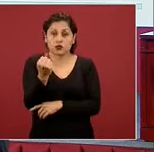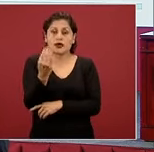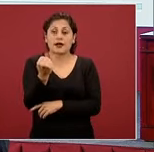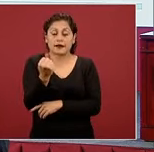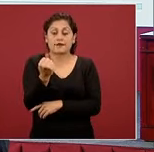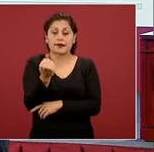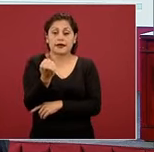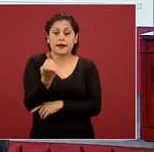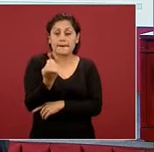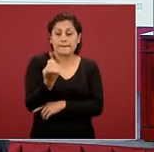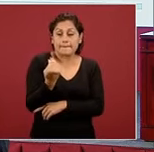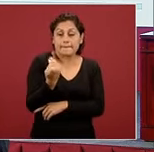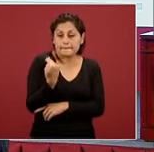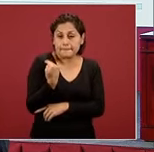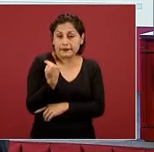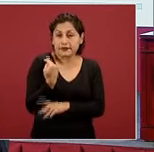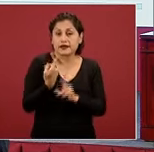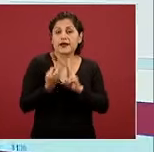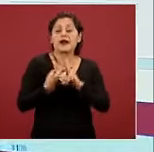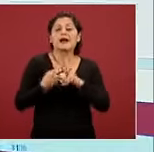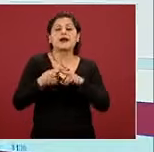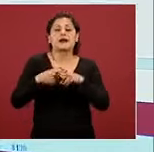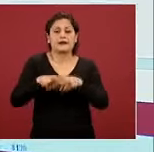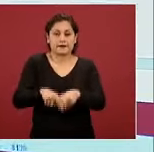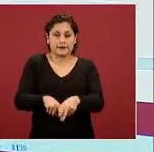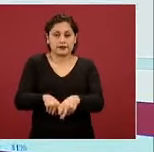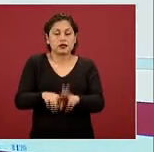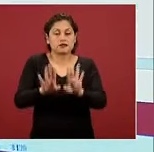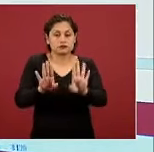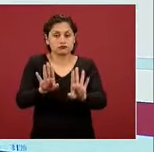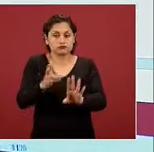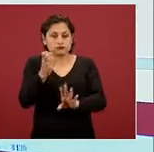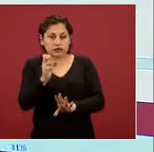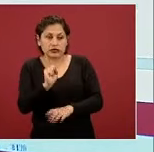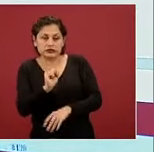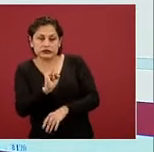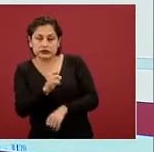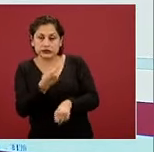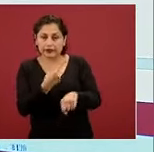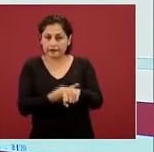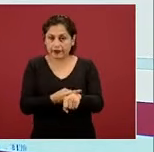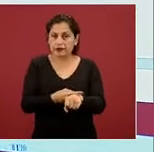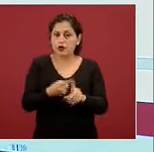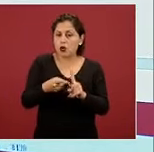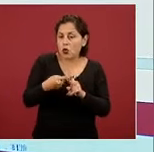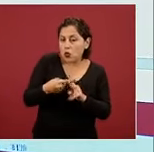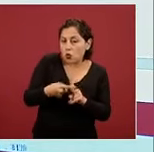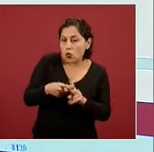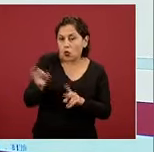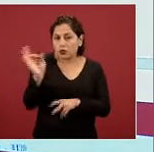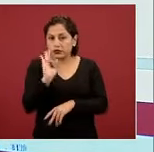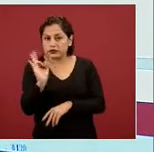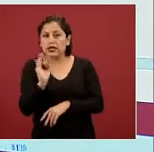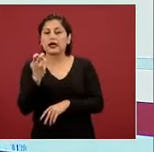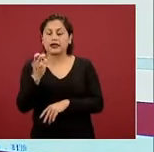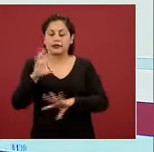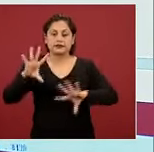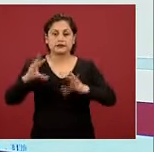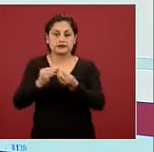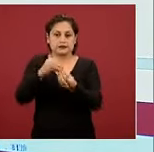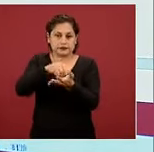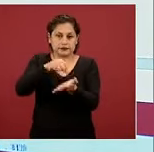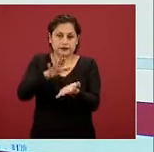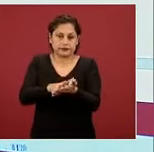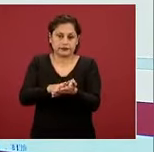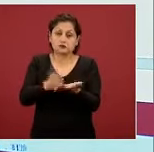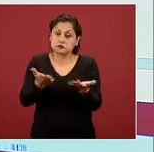y confirmados, en este caso estimados, en los últimos 15 días. Es la parte activa de la epidemia. 5 de